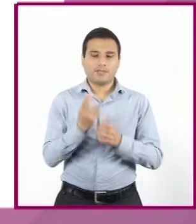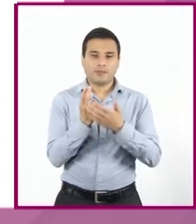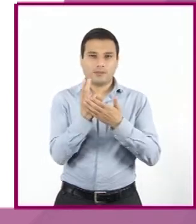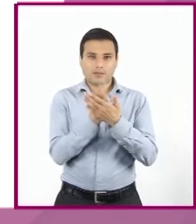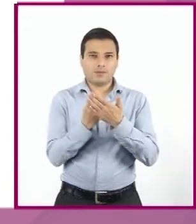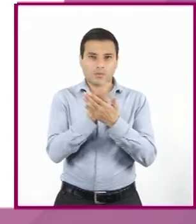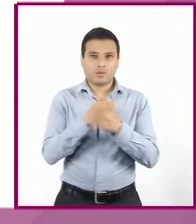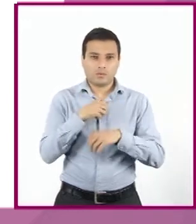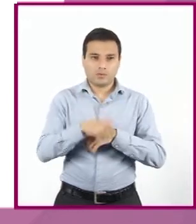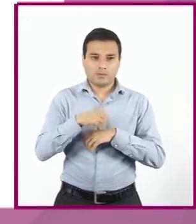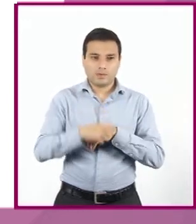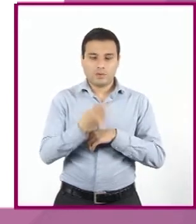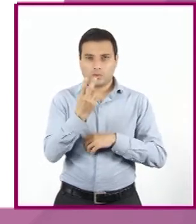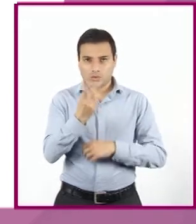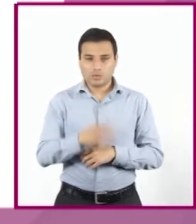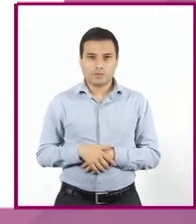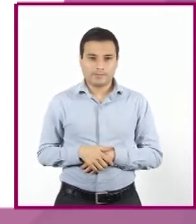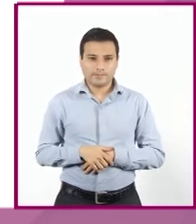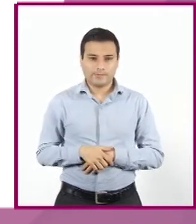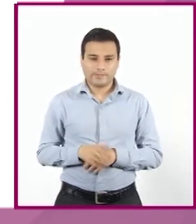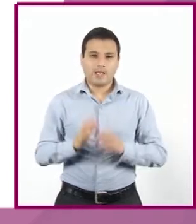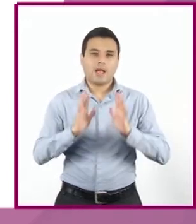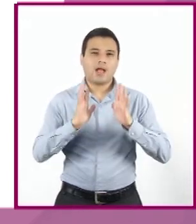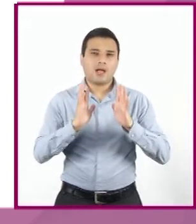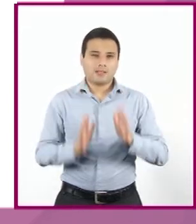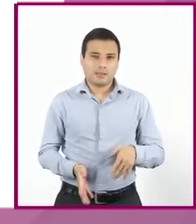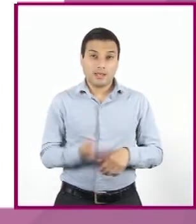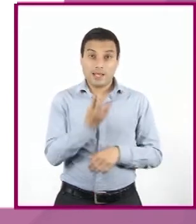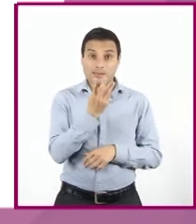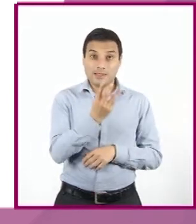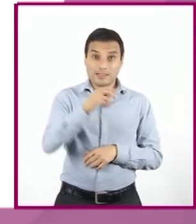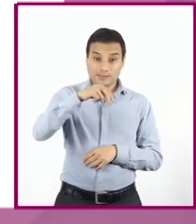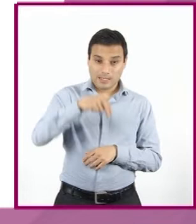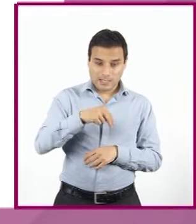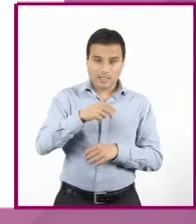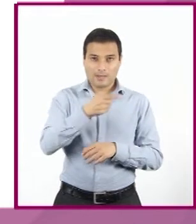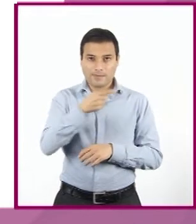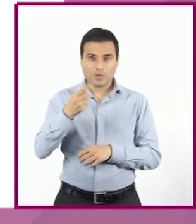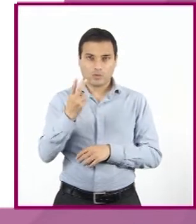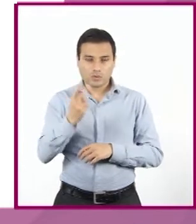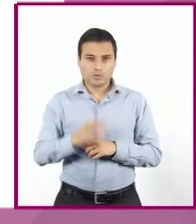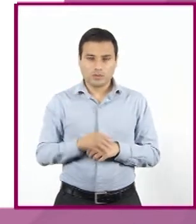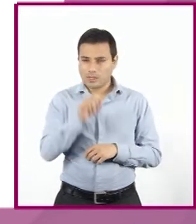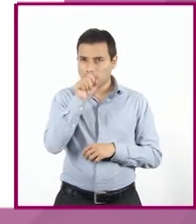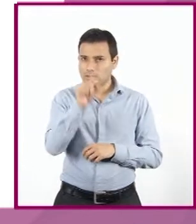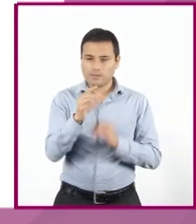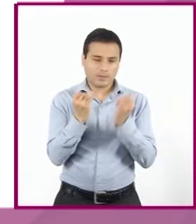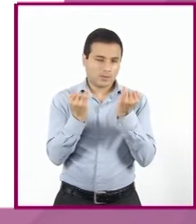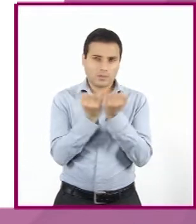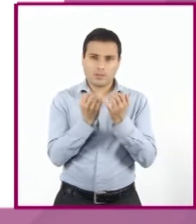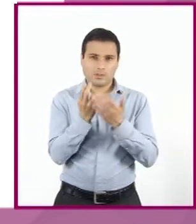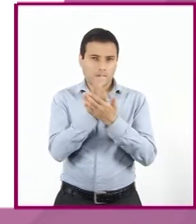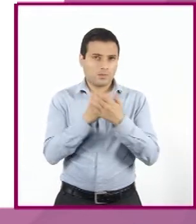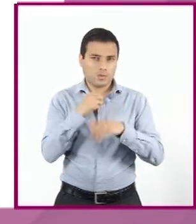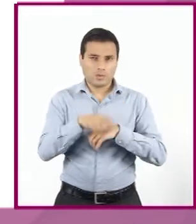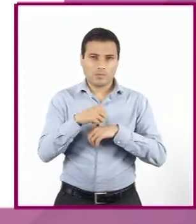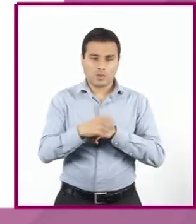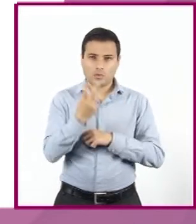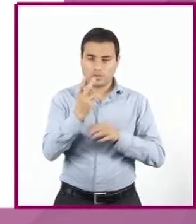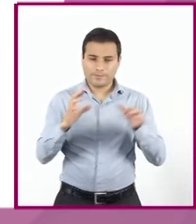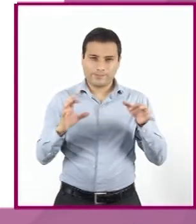2. Así veremos que 3n menos 2 también se cumple para el término 2.